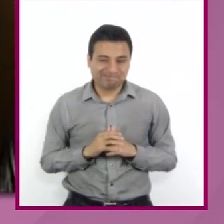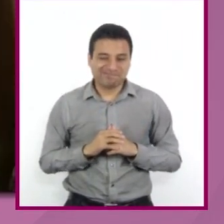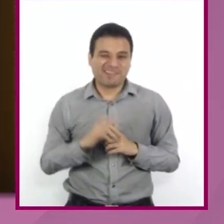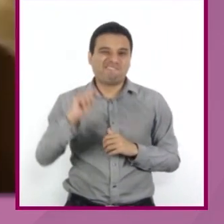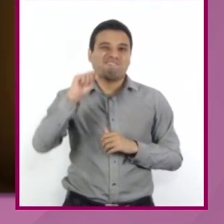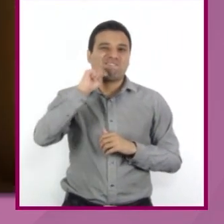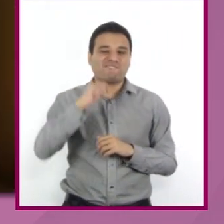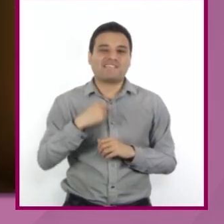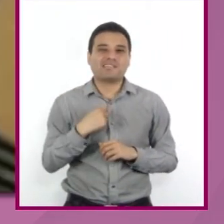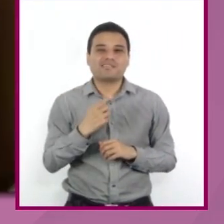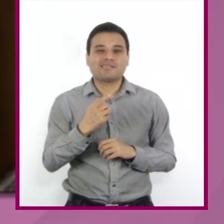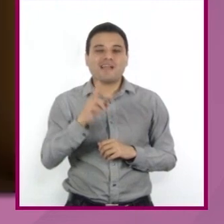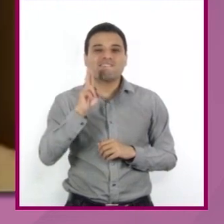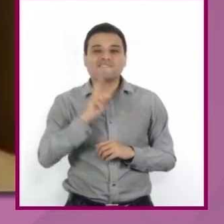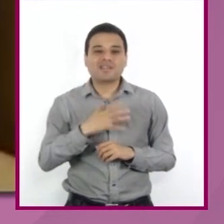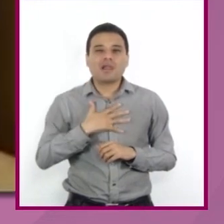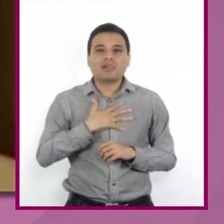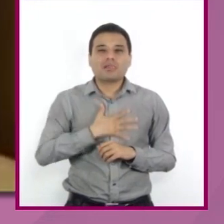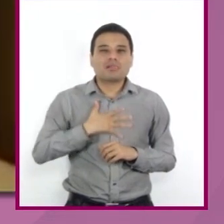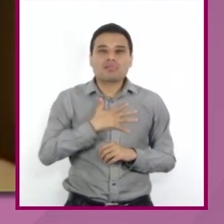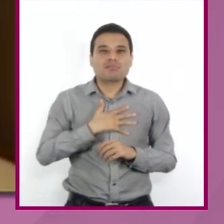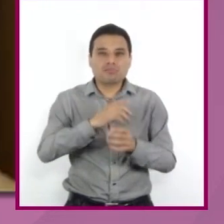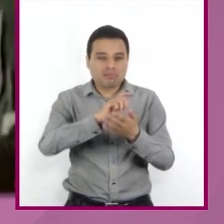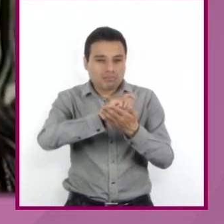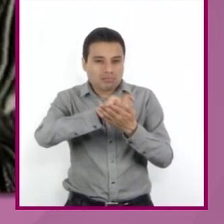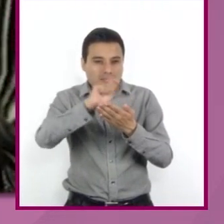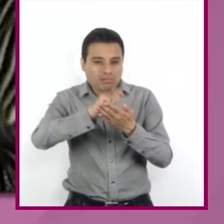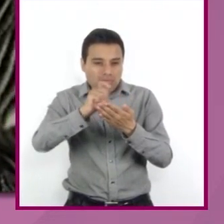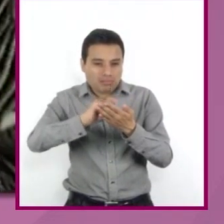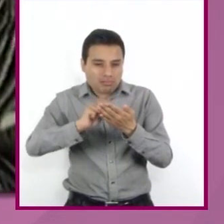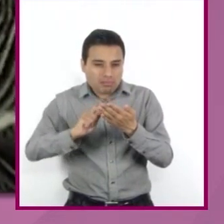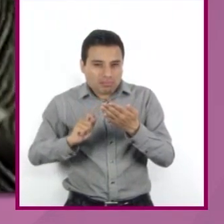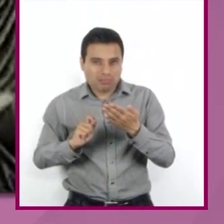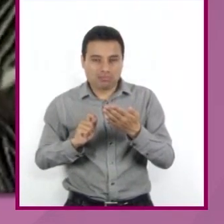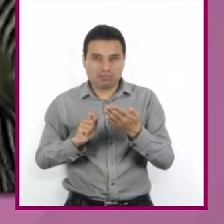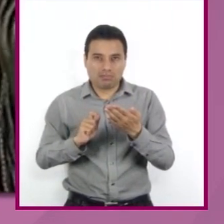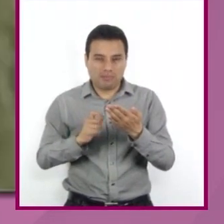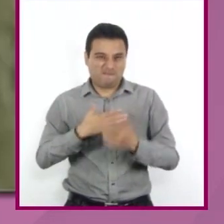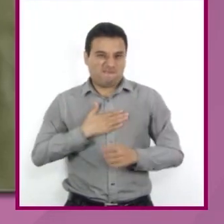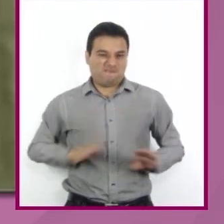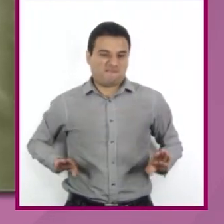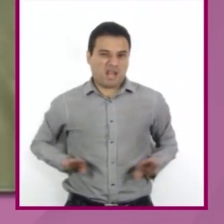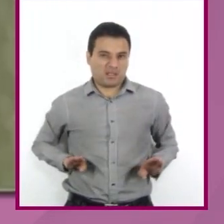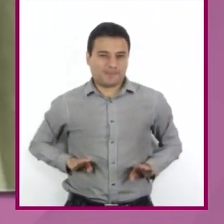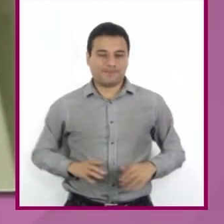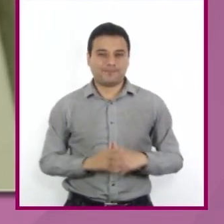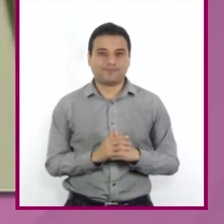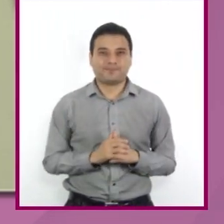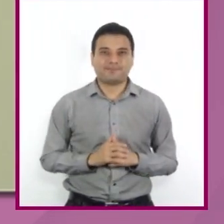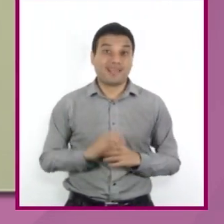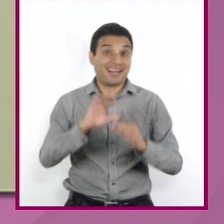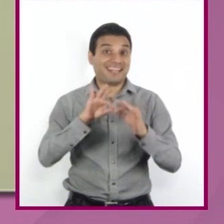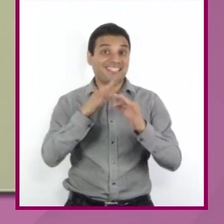Pero decidí como resaltar esos rasgos para darle como una característica más gráfica. Y